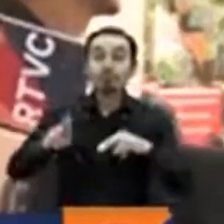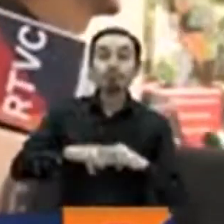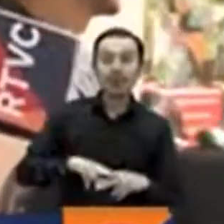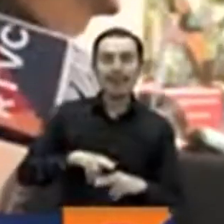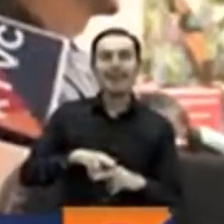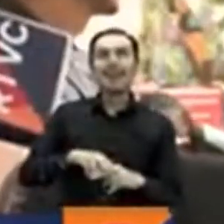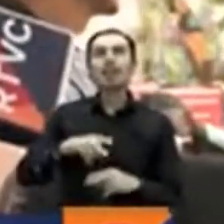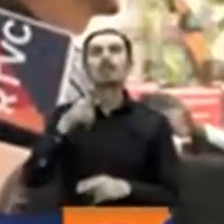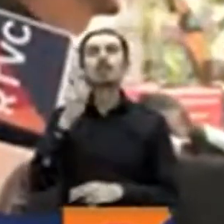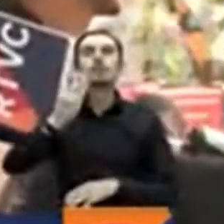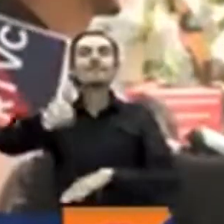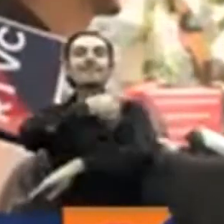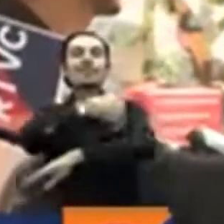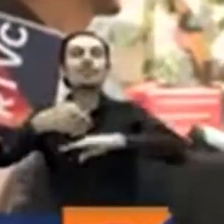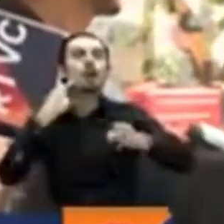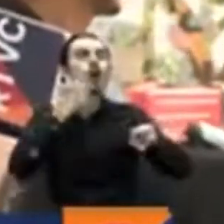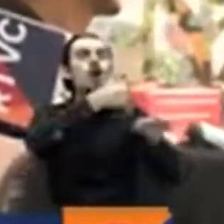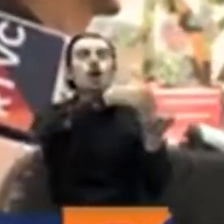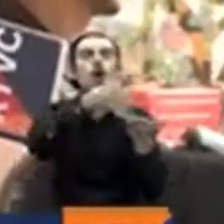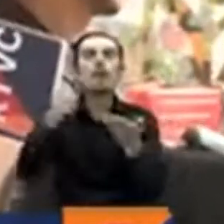billones adicionales, es para compra de tierras.